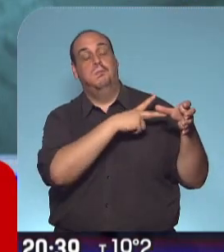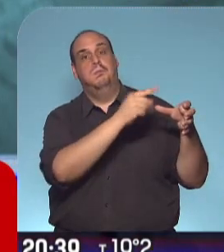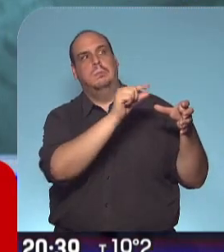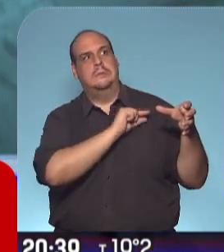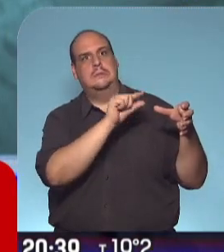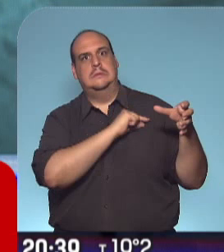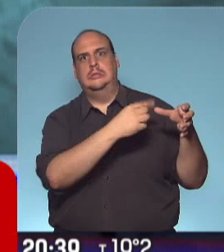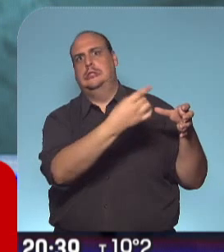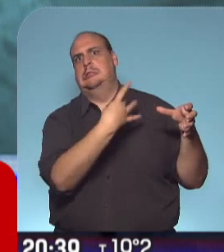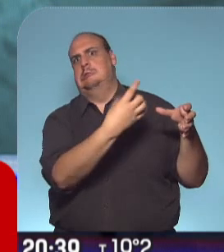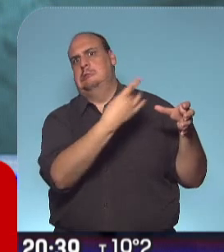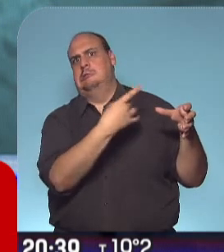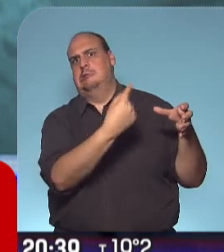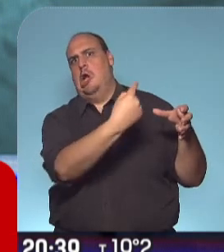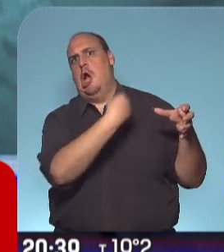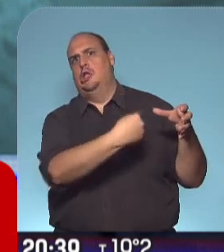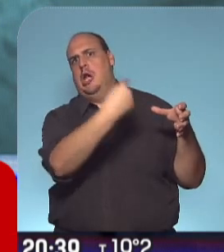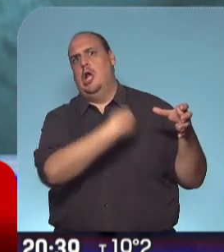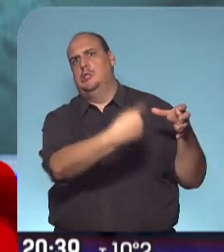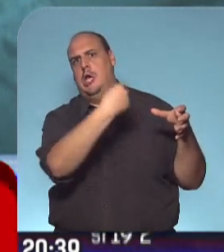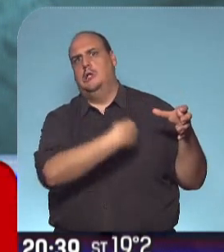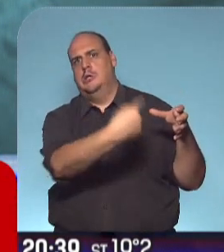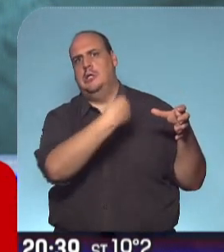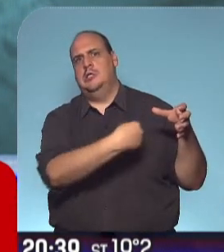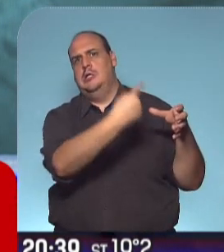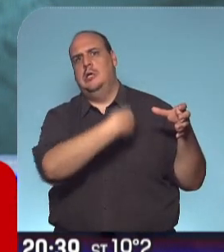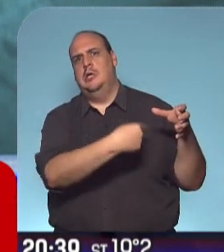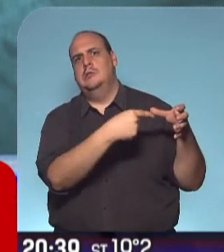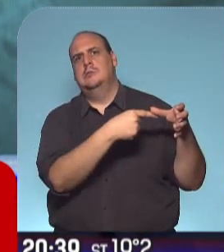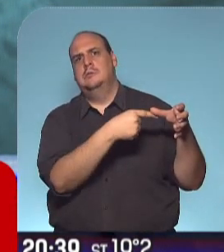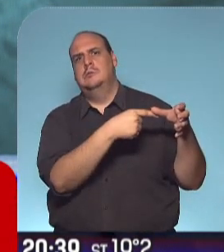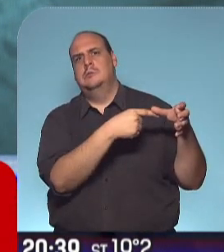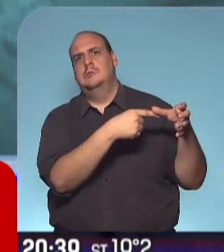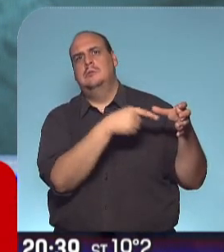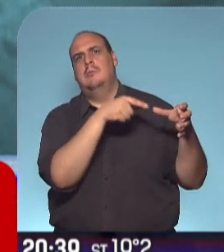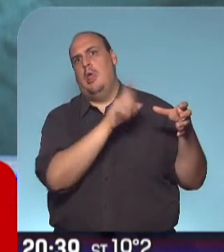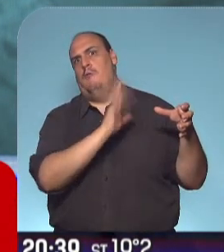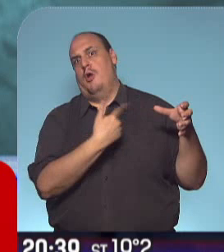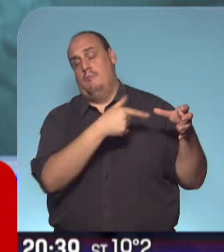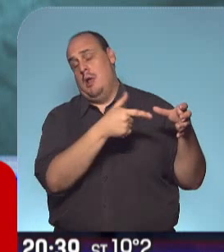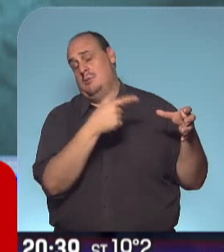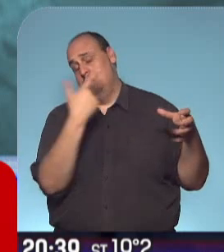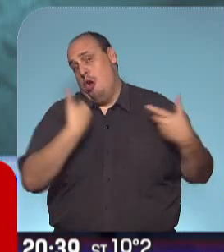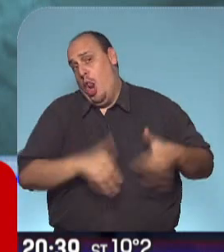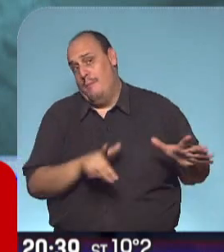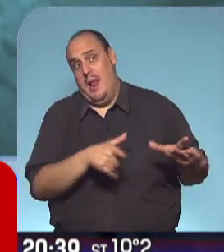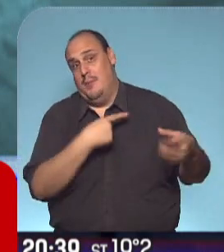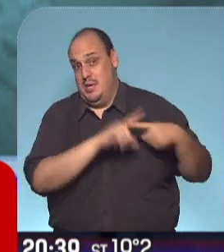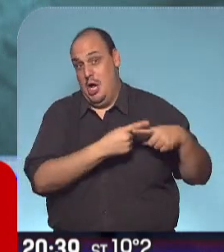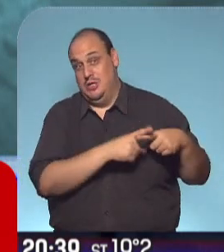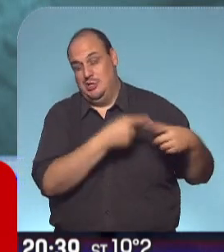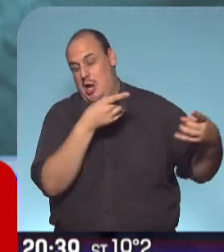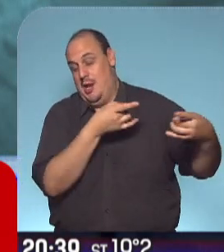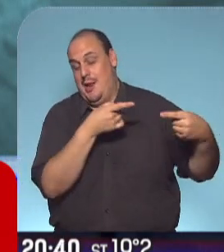sea negativa, pero es en algún punto lógica que sea negativa, como toda negociación. Sin